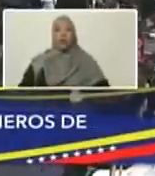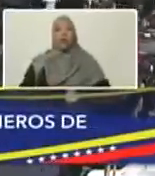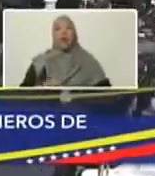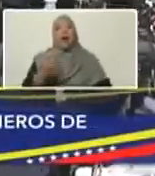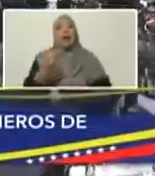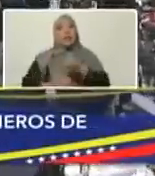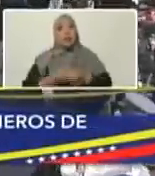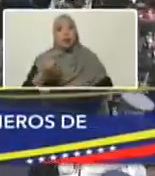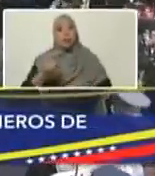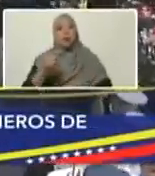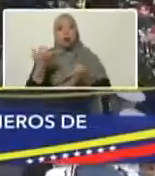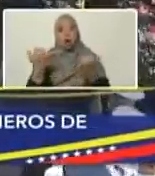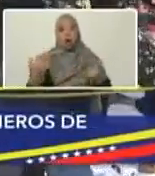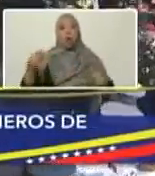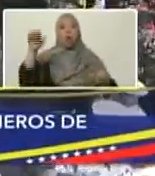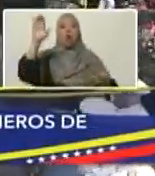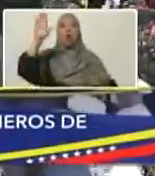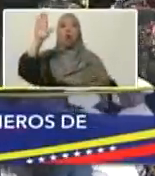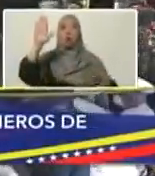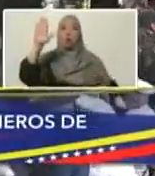Bolivariano.